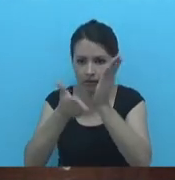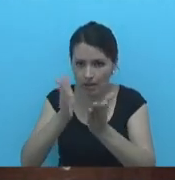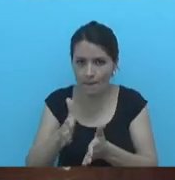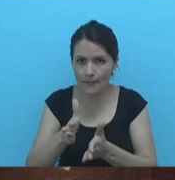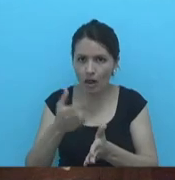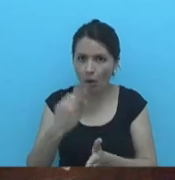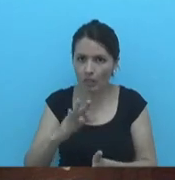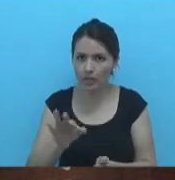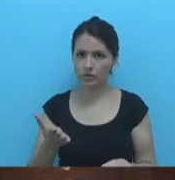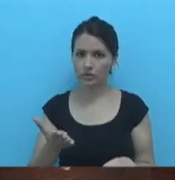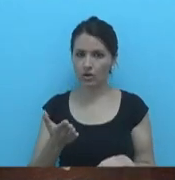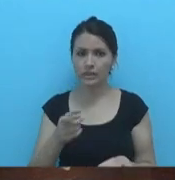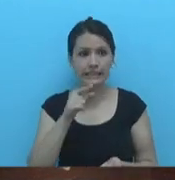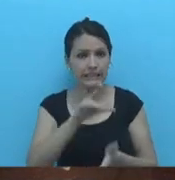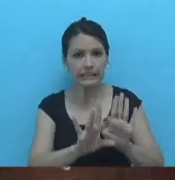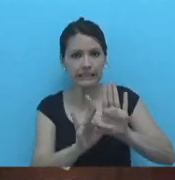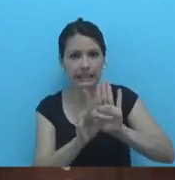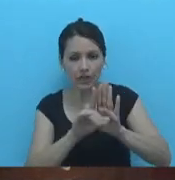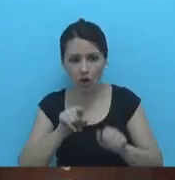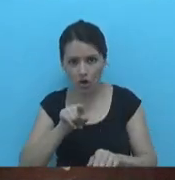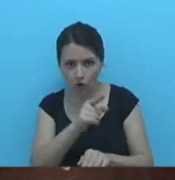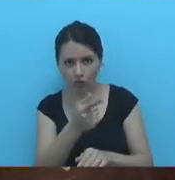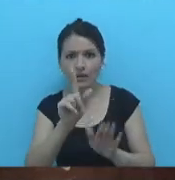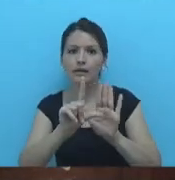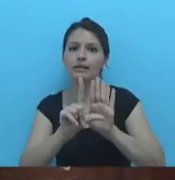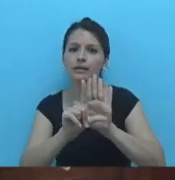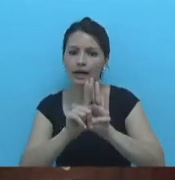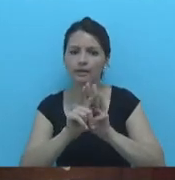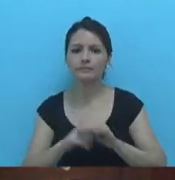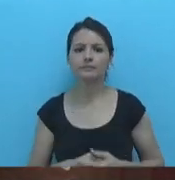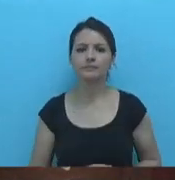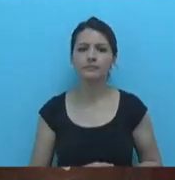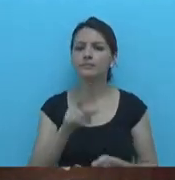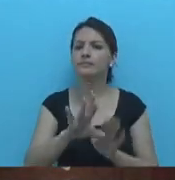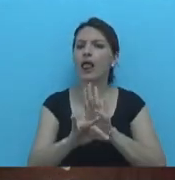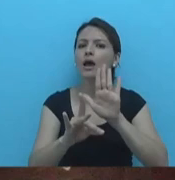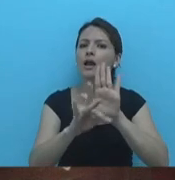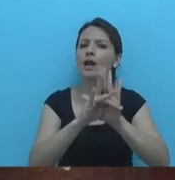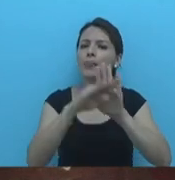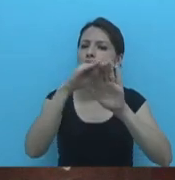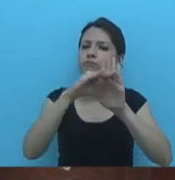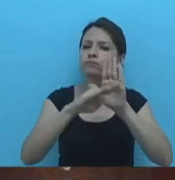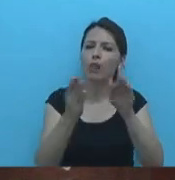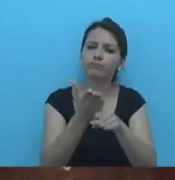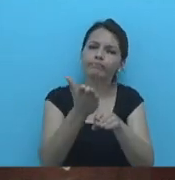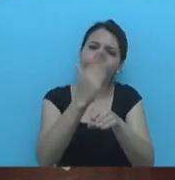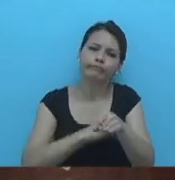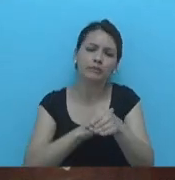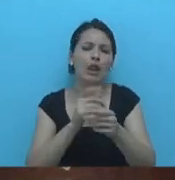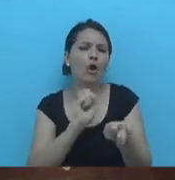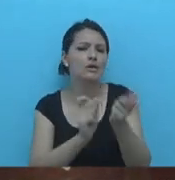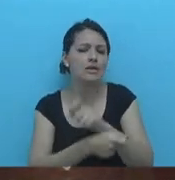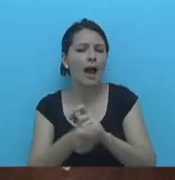contrariándose con la nueva reglamentación, señor presidente, una reglamentación que retrasa, que modifica la concepción de la salud